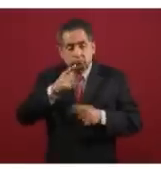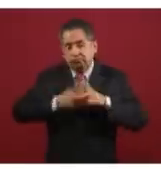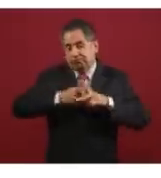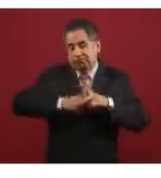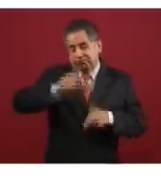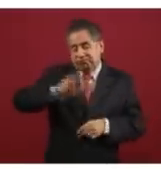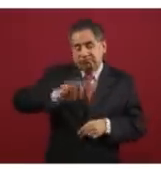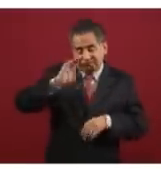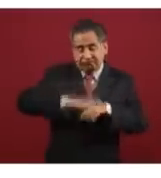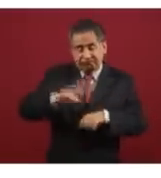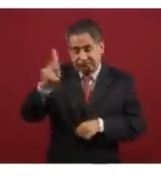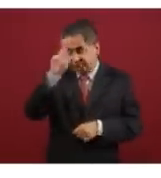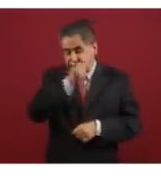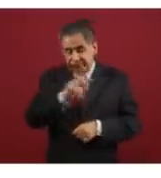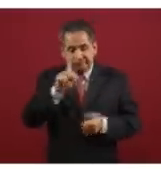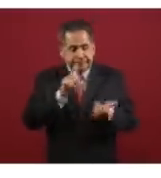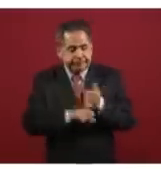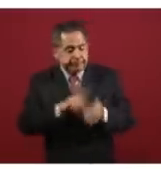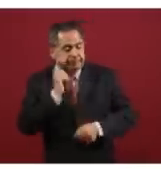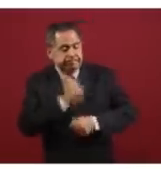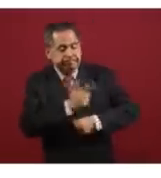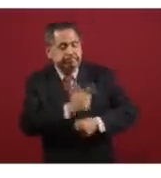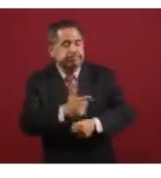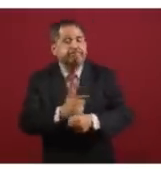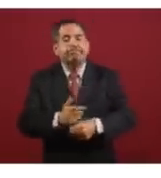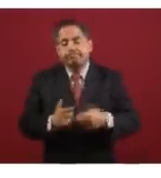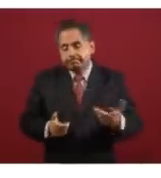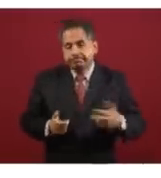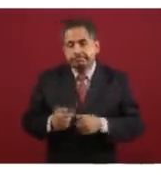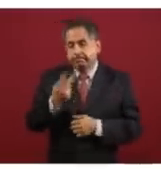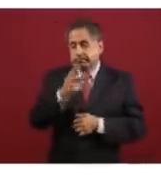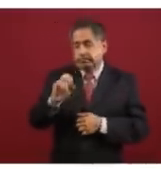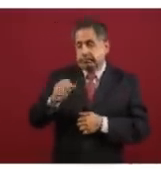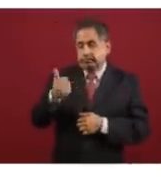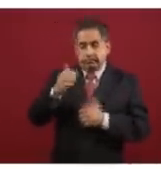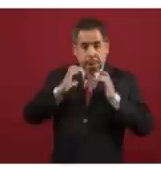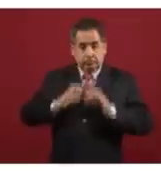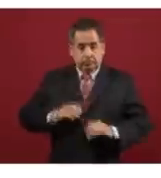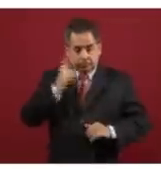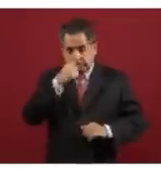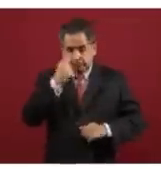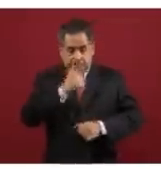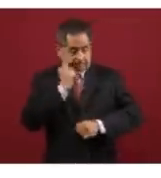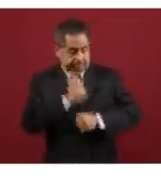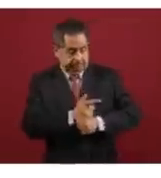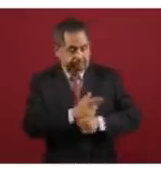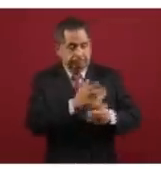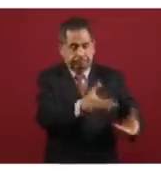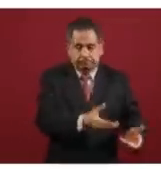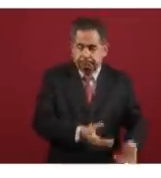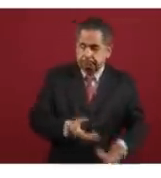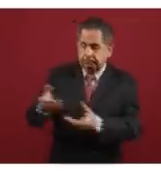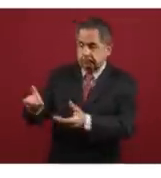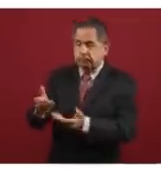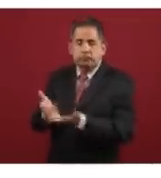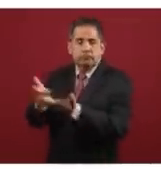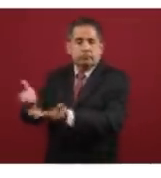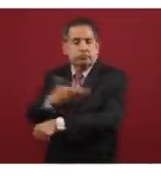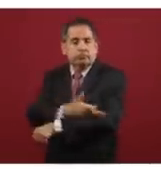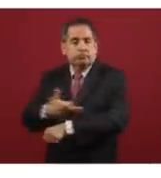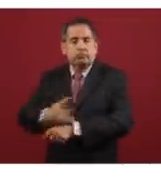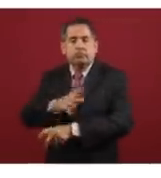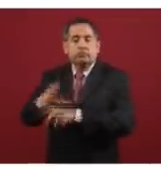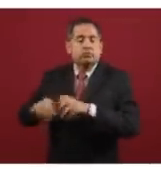porcentajes más altos de identificación. Y de los 206 cuerpos identificados, han sido entregados ya a sus